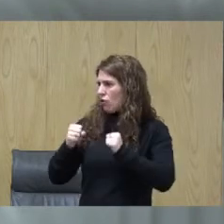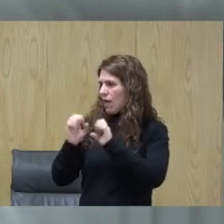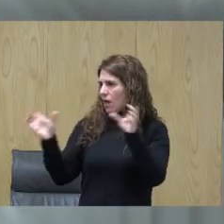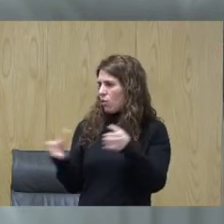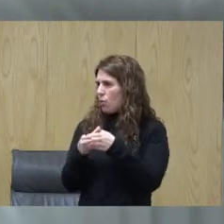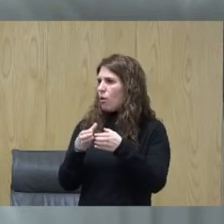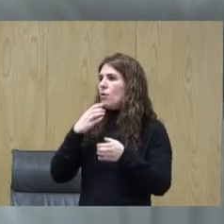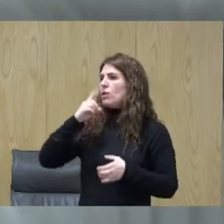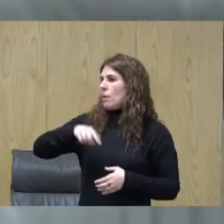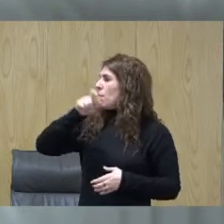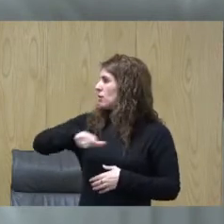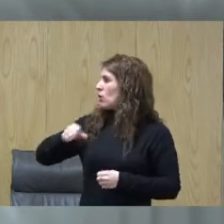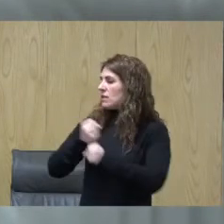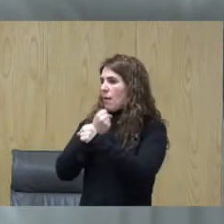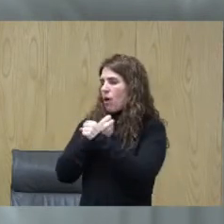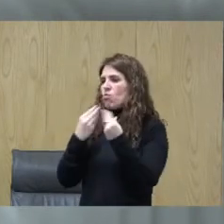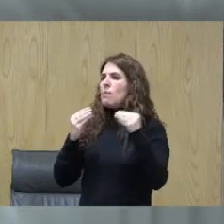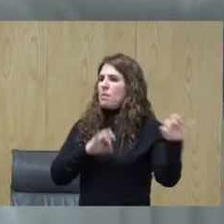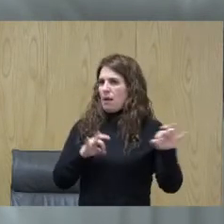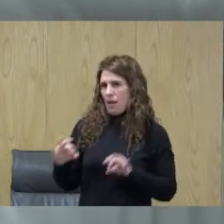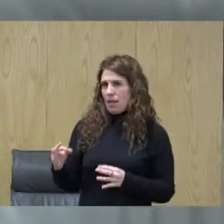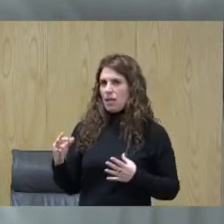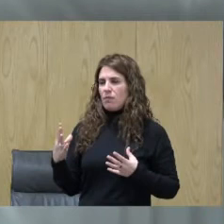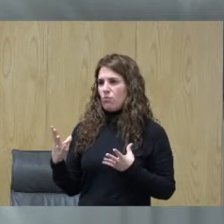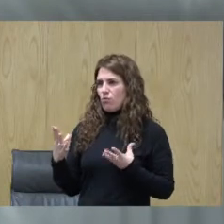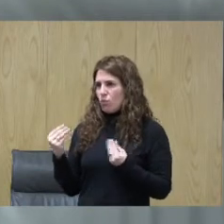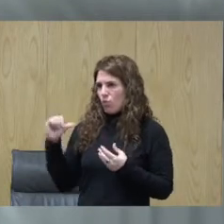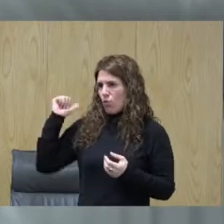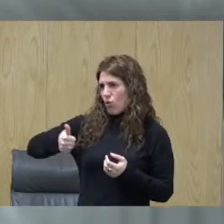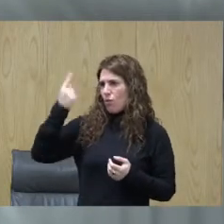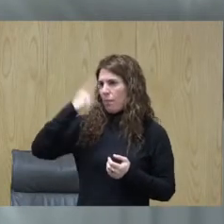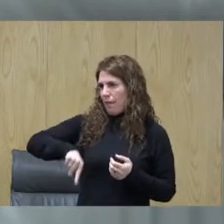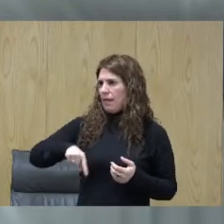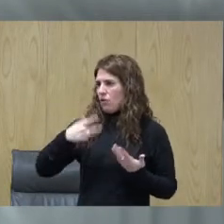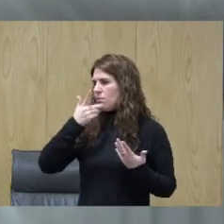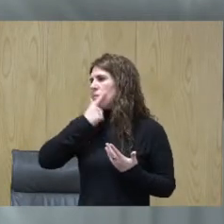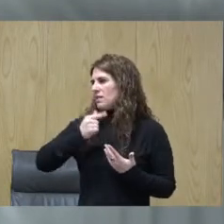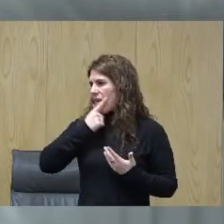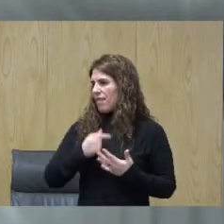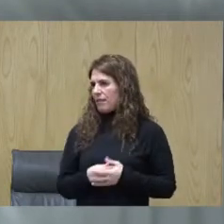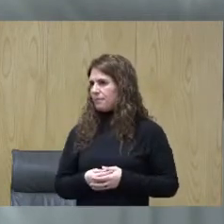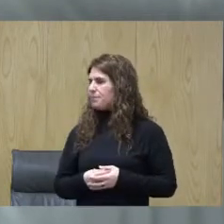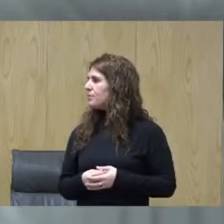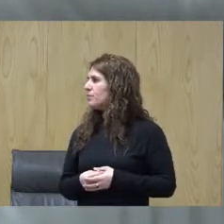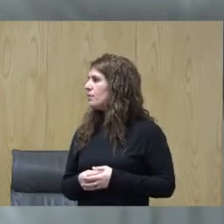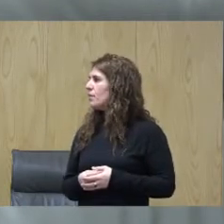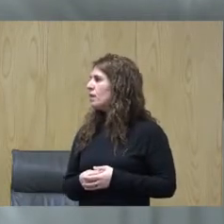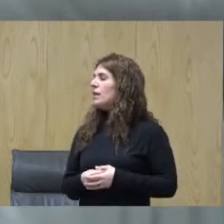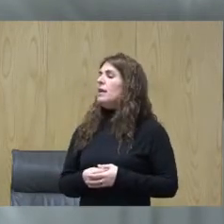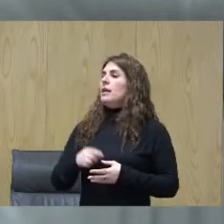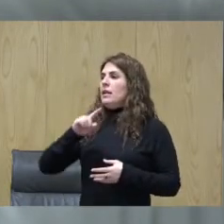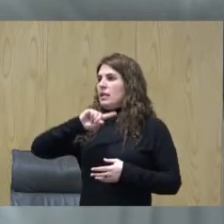que trabajo que están muy preparadas, que ya tienen mucho, mucho recorrido, ¿no? Con lo cual es más fácil en ese sentido. Y luego, muchos de esos